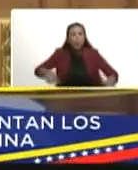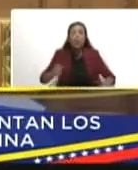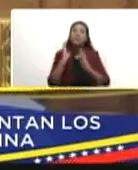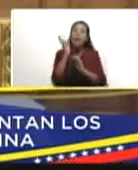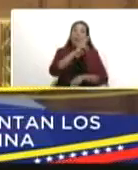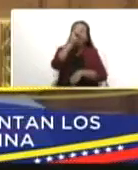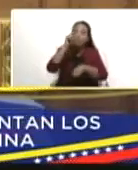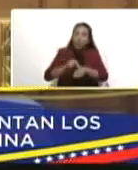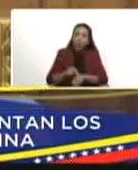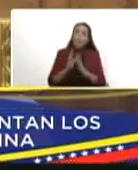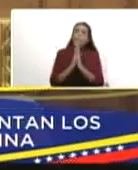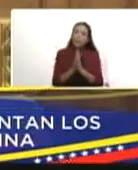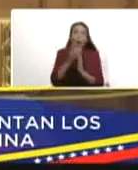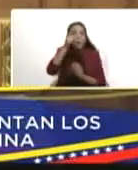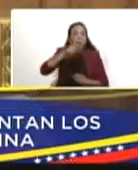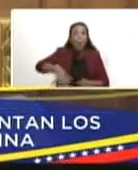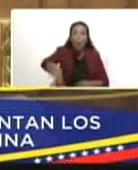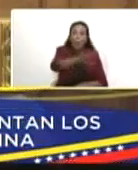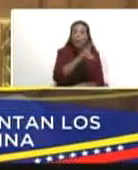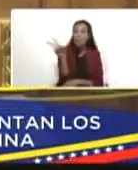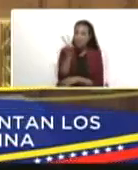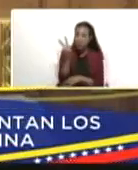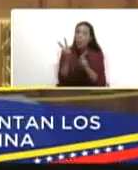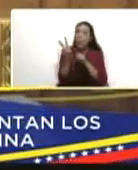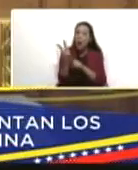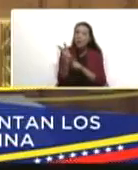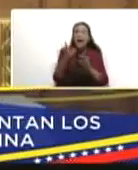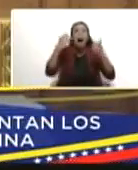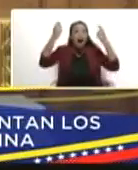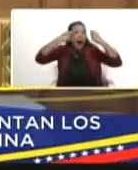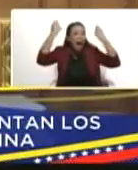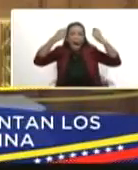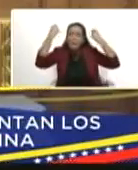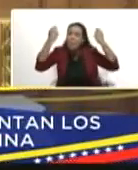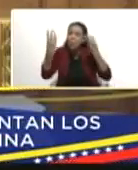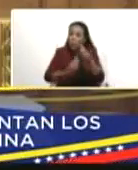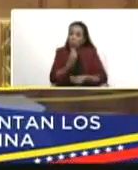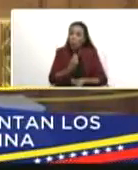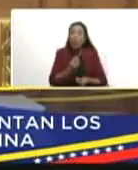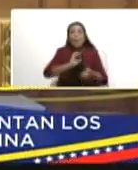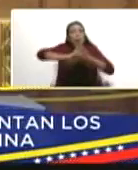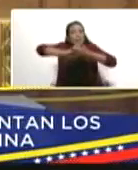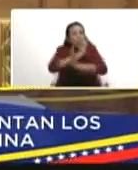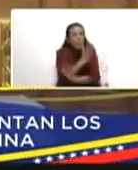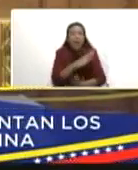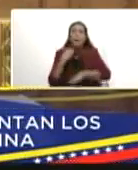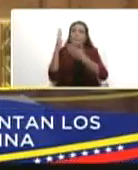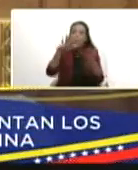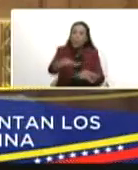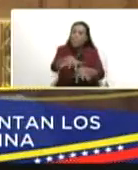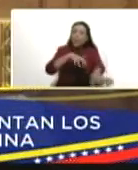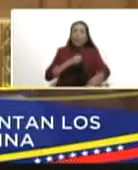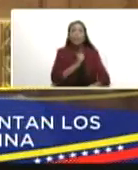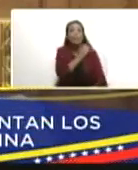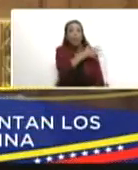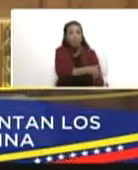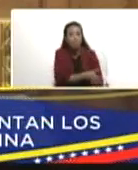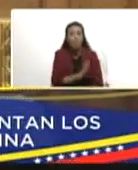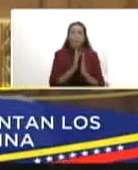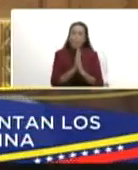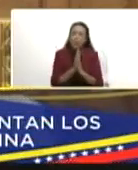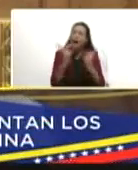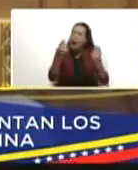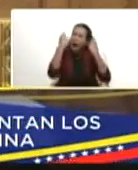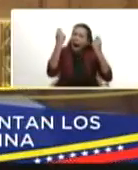asamblea y al pueblo de Venezuela hagamos más por acabar el genocidio contra el pueblo de Palestina